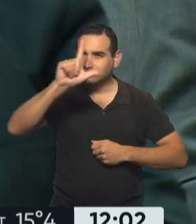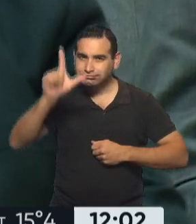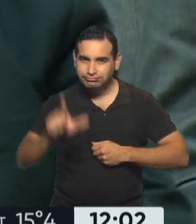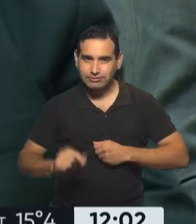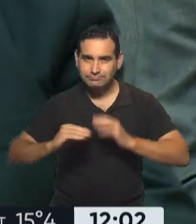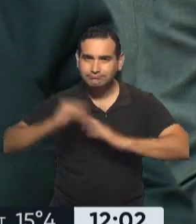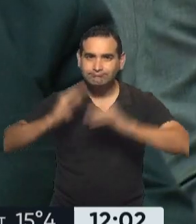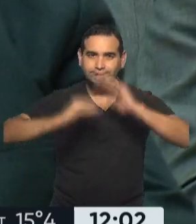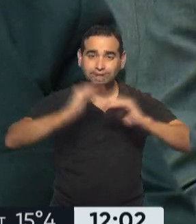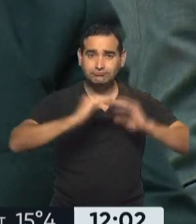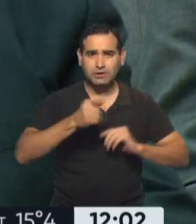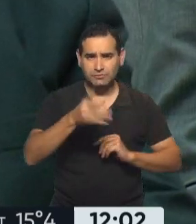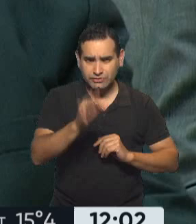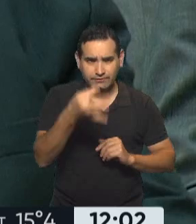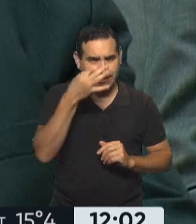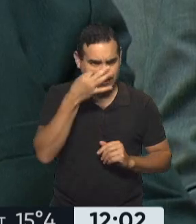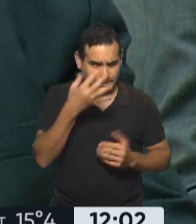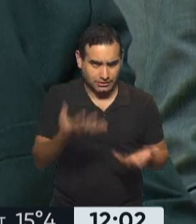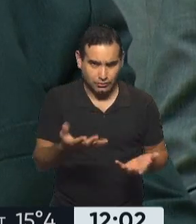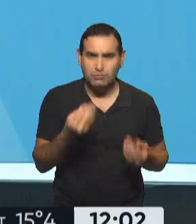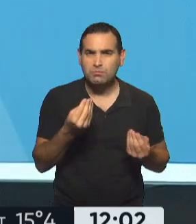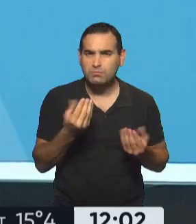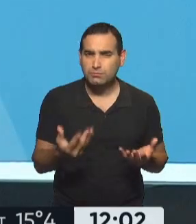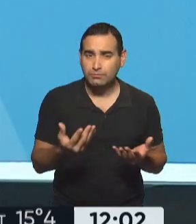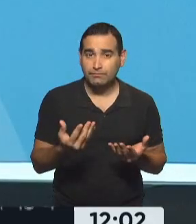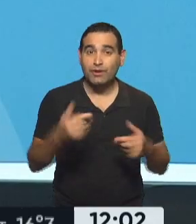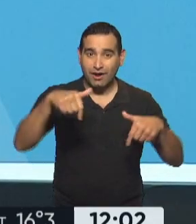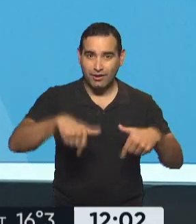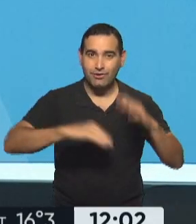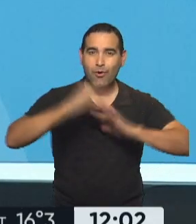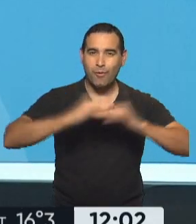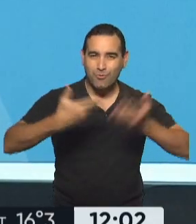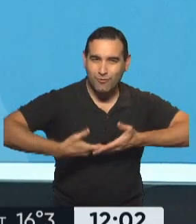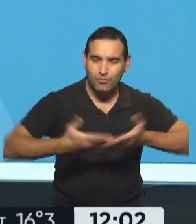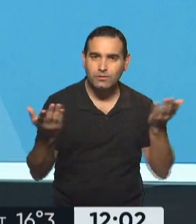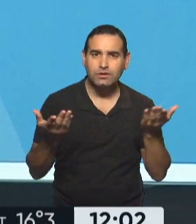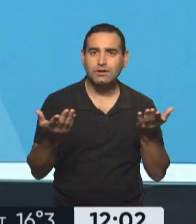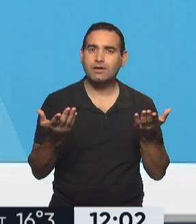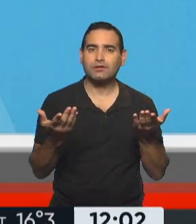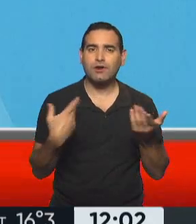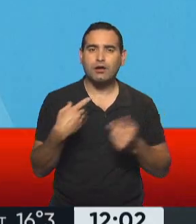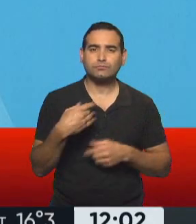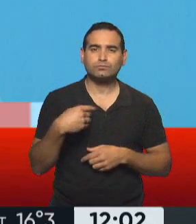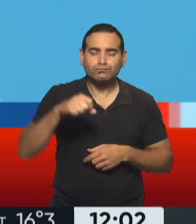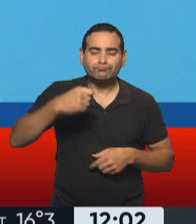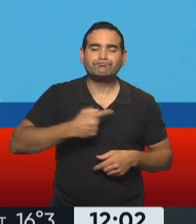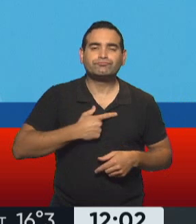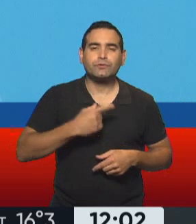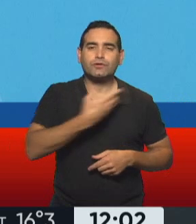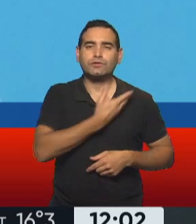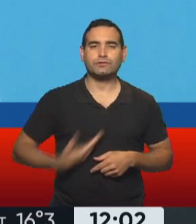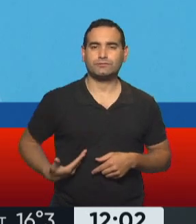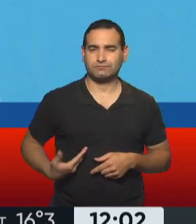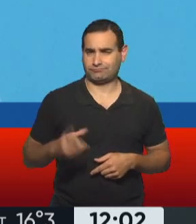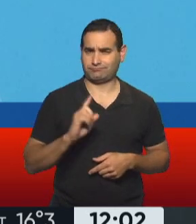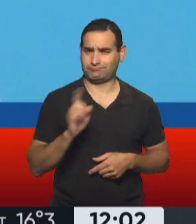De esta cifra todos ustedes son testigos, porque hoy la obra pública no es de un gobierno.